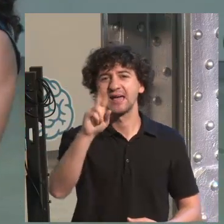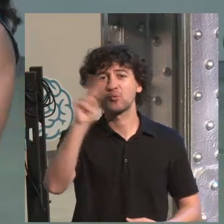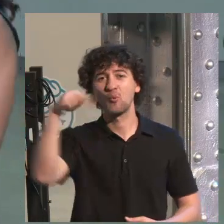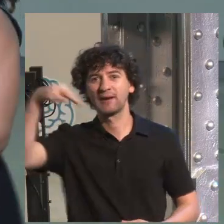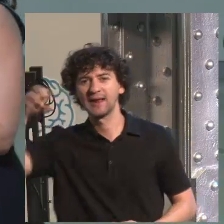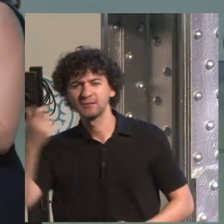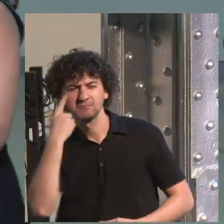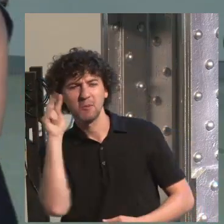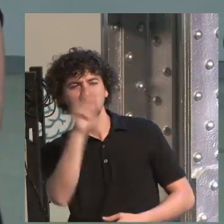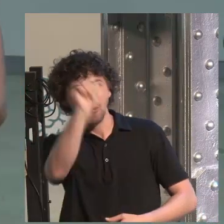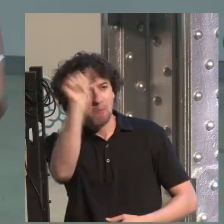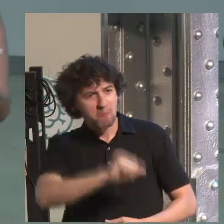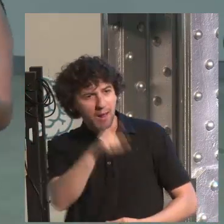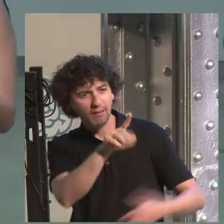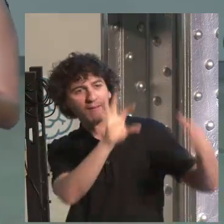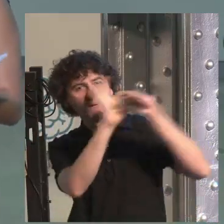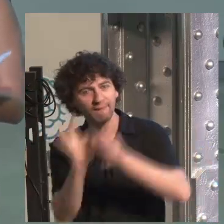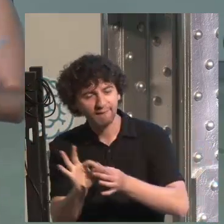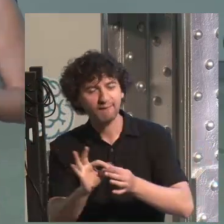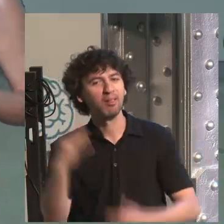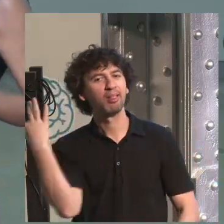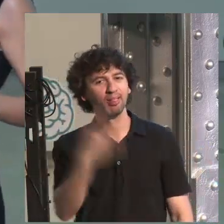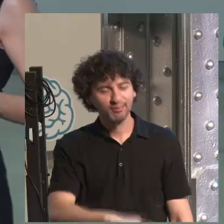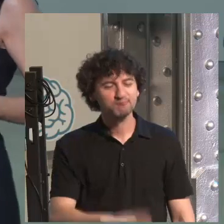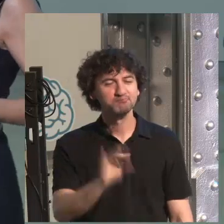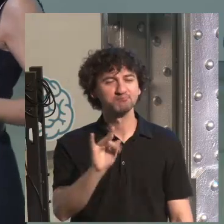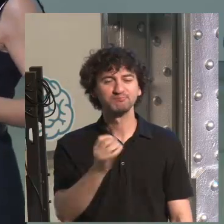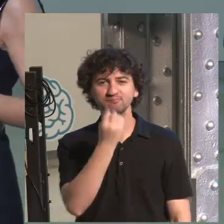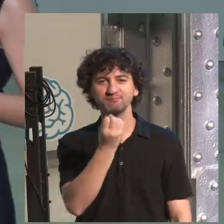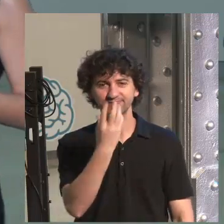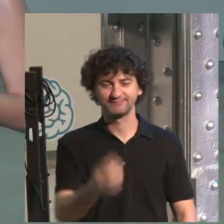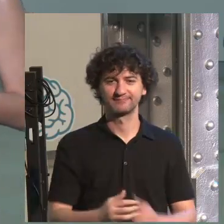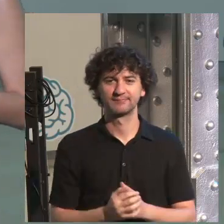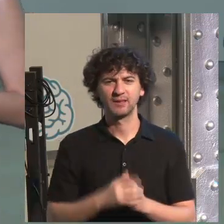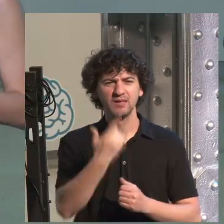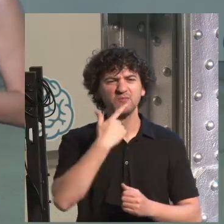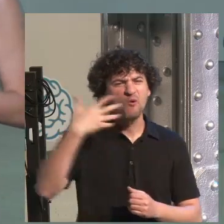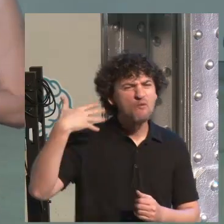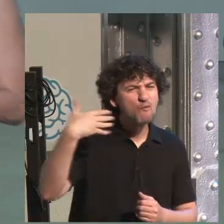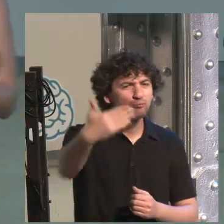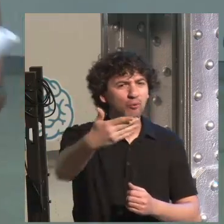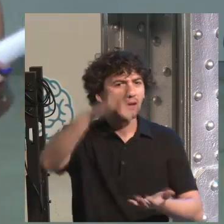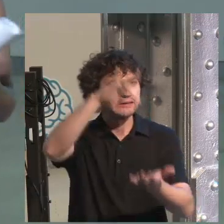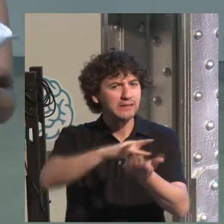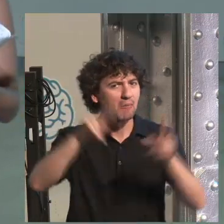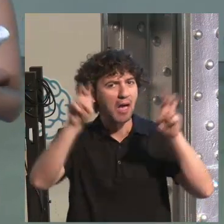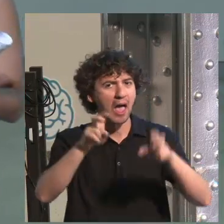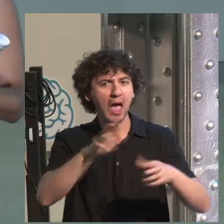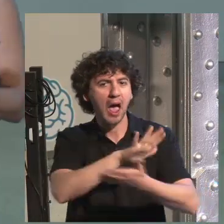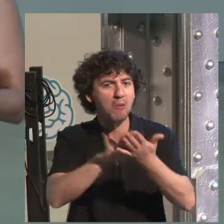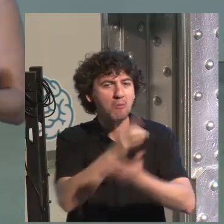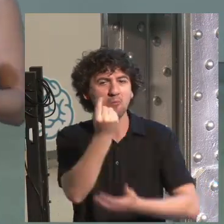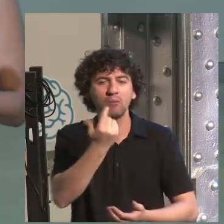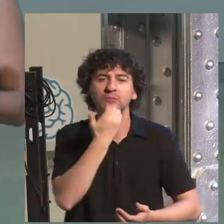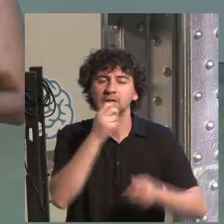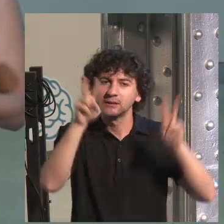Sí. A ver, he contado muy poco del futuro realmente, ¿eh? Lo que pasa es que hay cosas que son